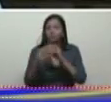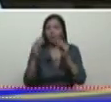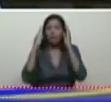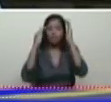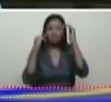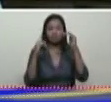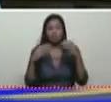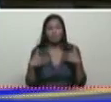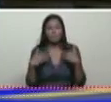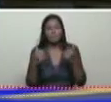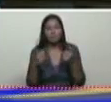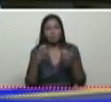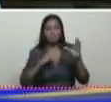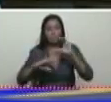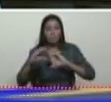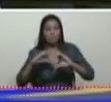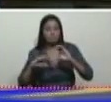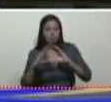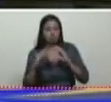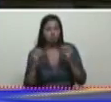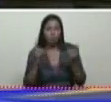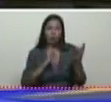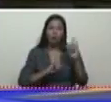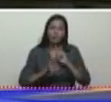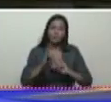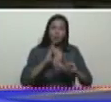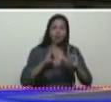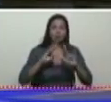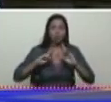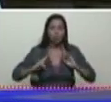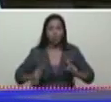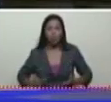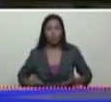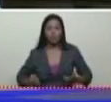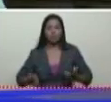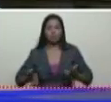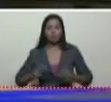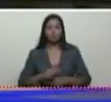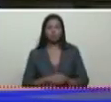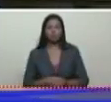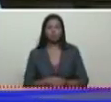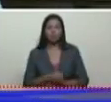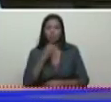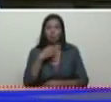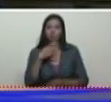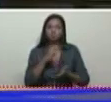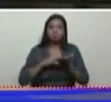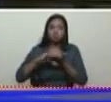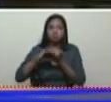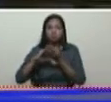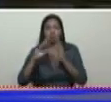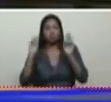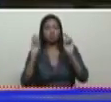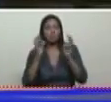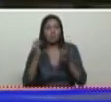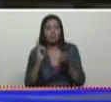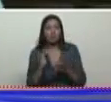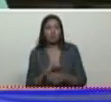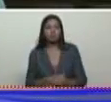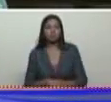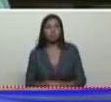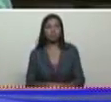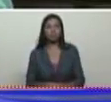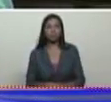de calidad científica, amorosa, humanista, ¿no? Y bueno, resolver los temas que tenemos que resolver,